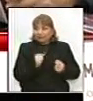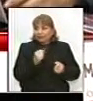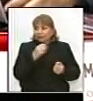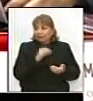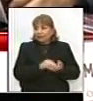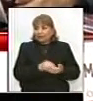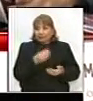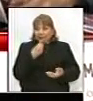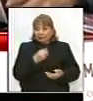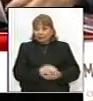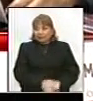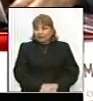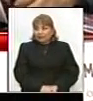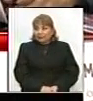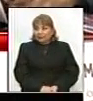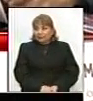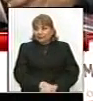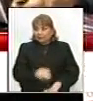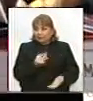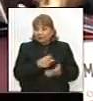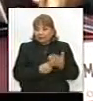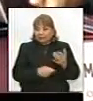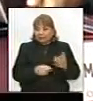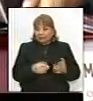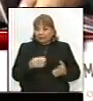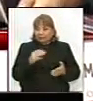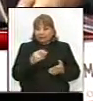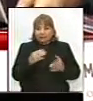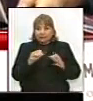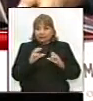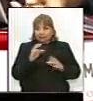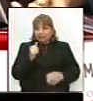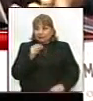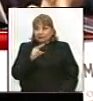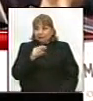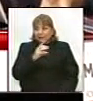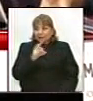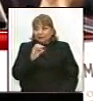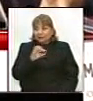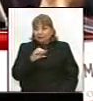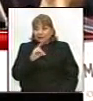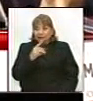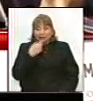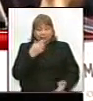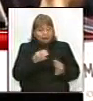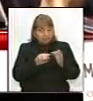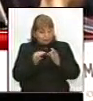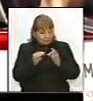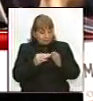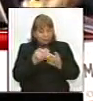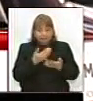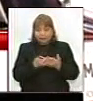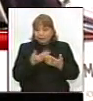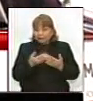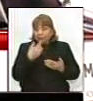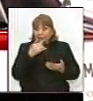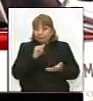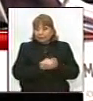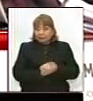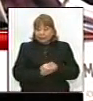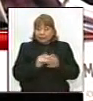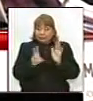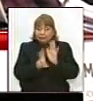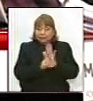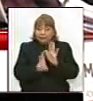de Senadores que a la Cámara de Diputados. Si eso es explícito, si esa es la voluntad,